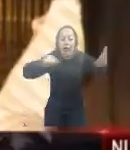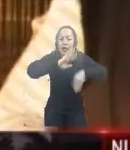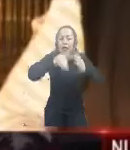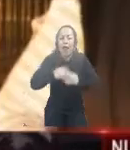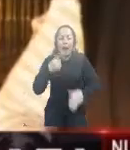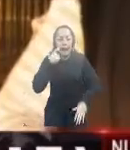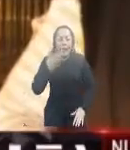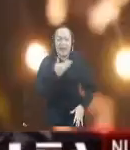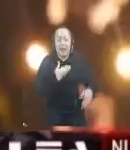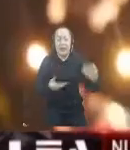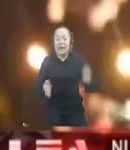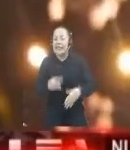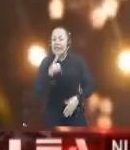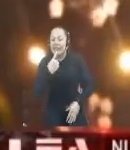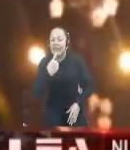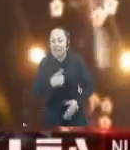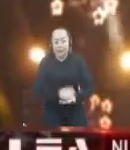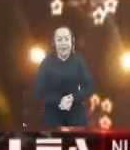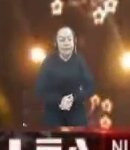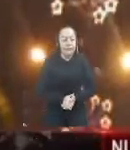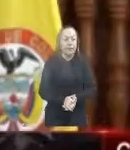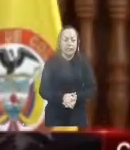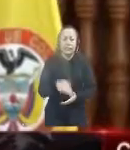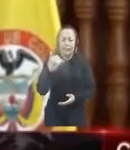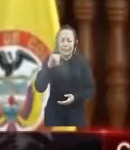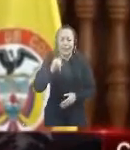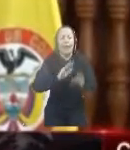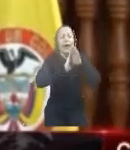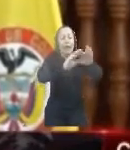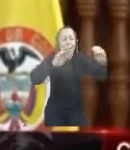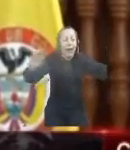familia. Bueno, el llamado a los caldenses es que